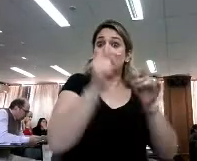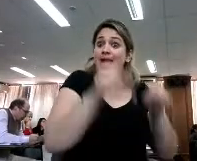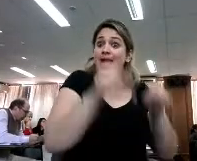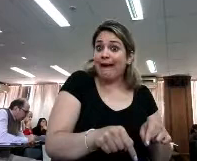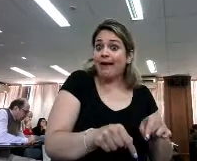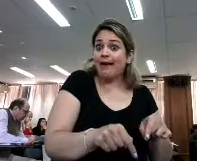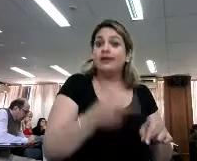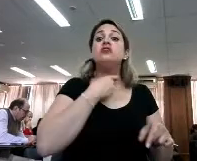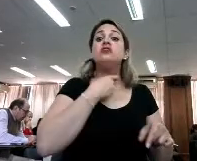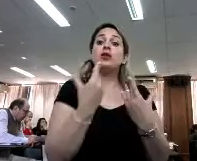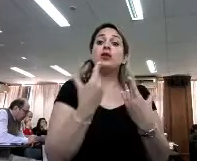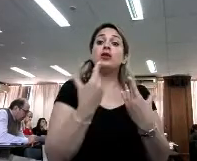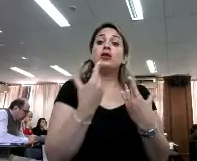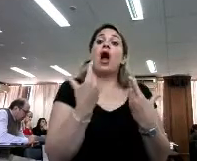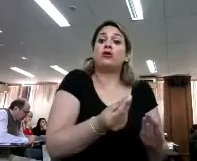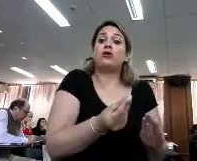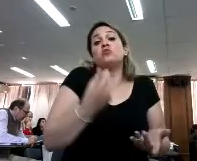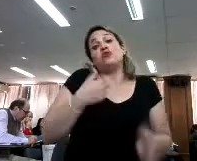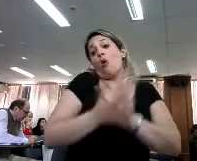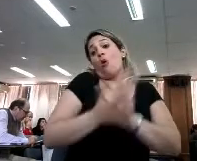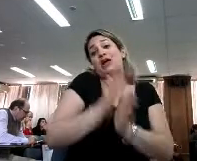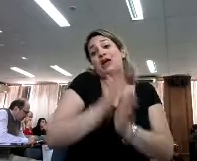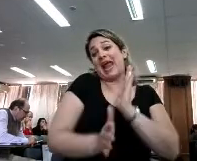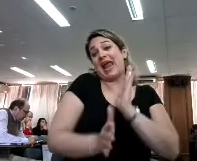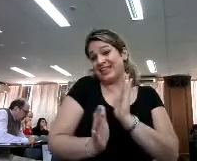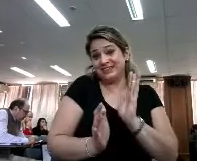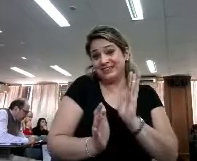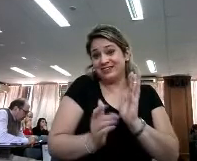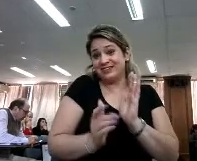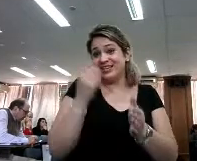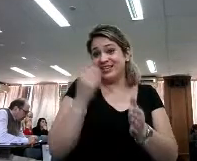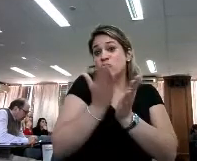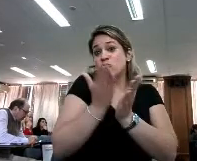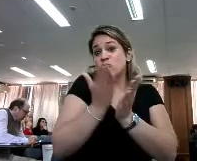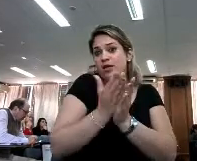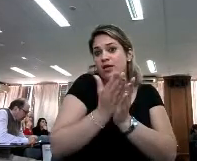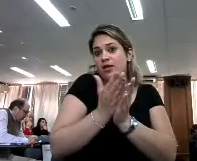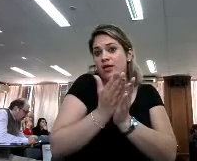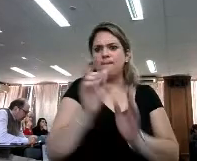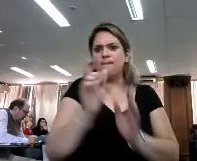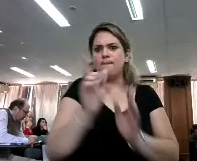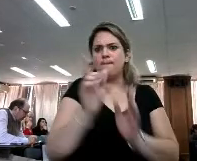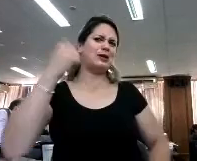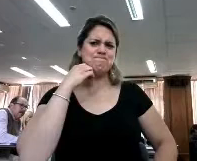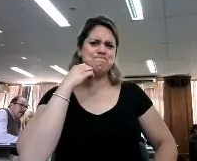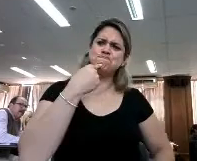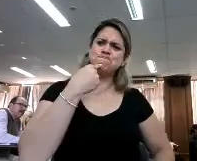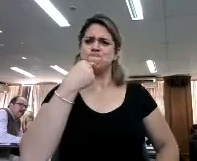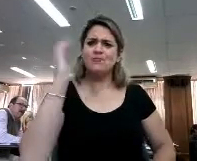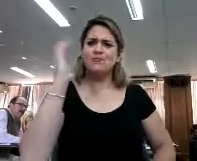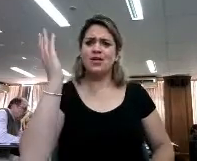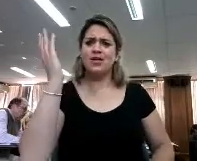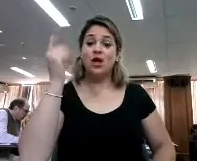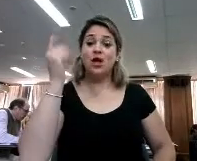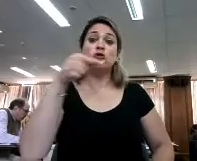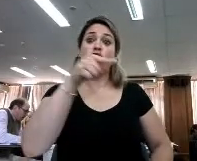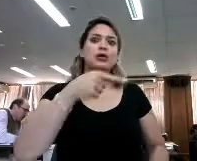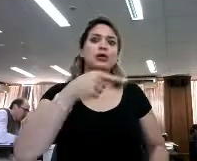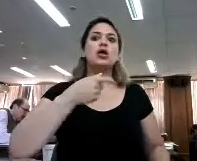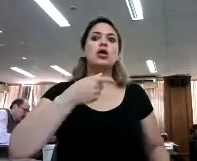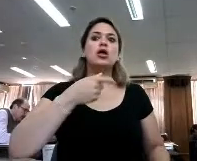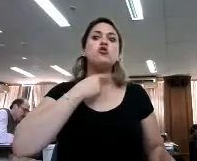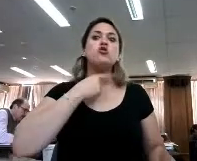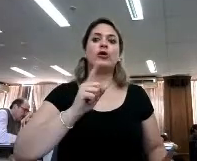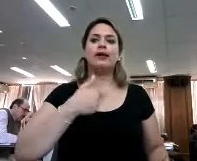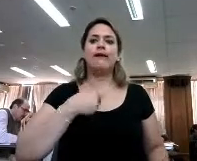quiero aportar. Pero por el otro lado dicen, y no sé, porque es que entonces cuando usted no quiera que nos vamos